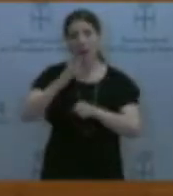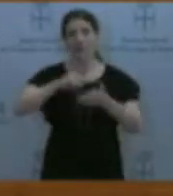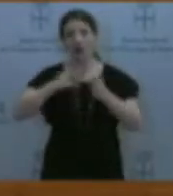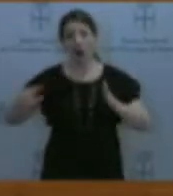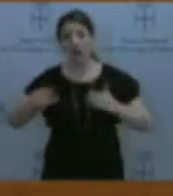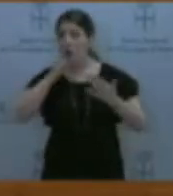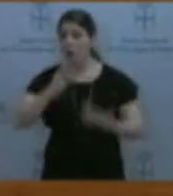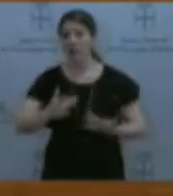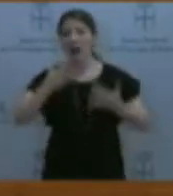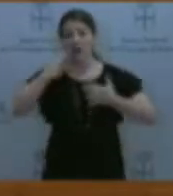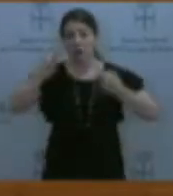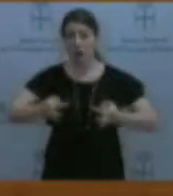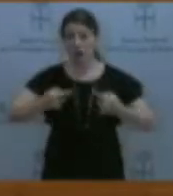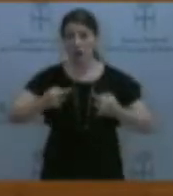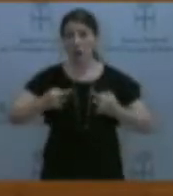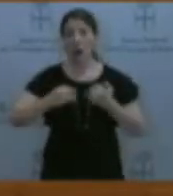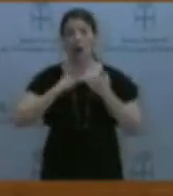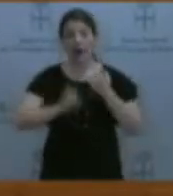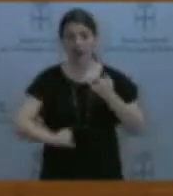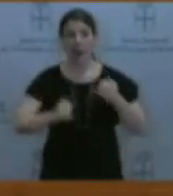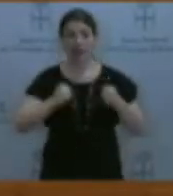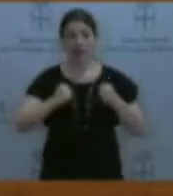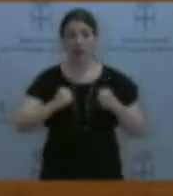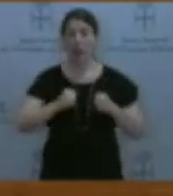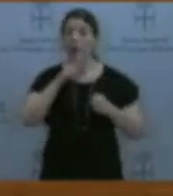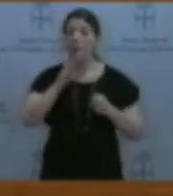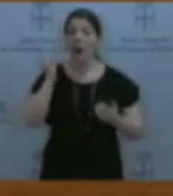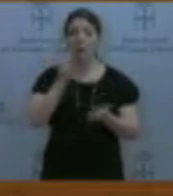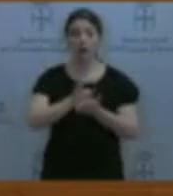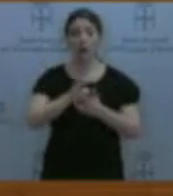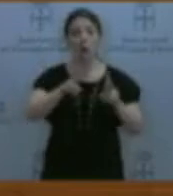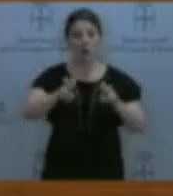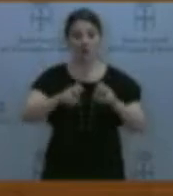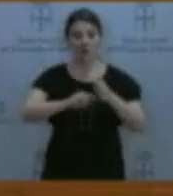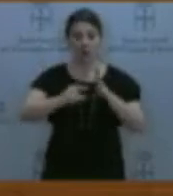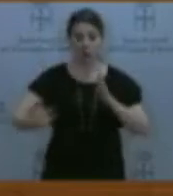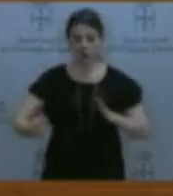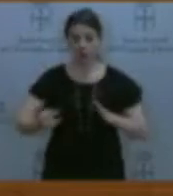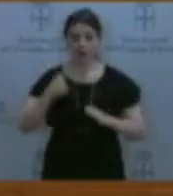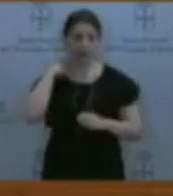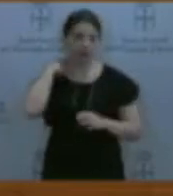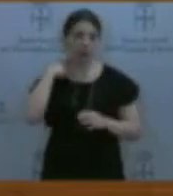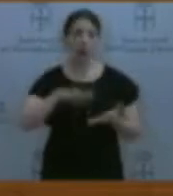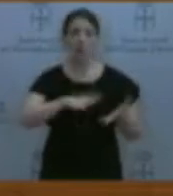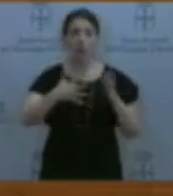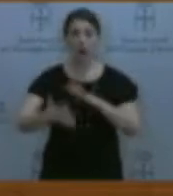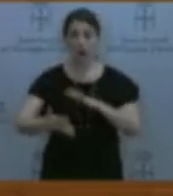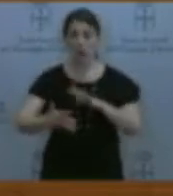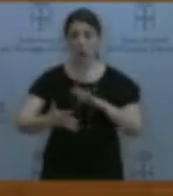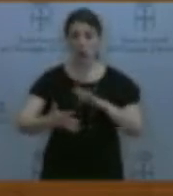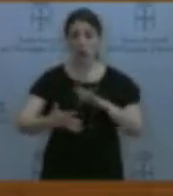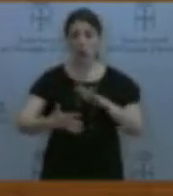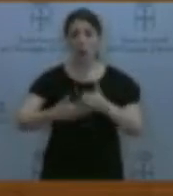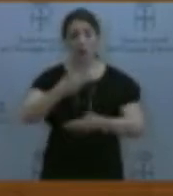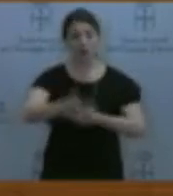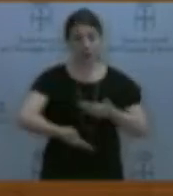y apostando también por nuevas tecnologías. El proceso de transición energética debe discurrir paralelo a la puesta en marcha